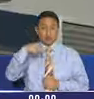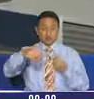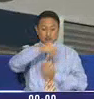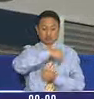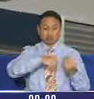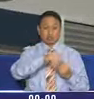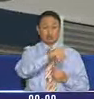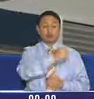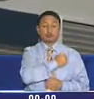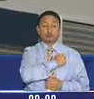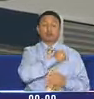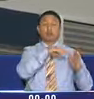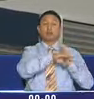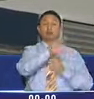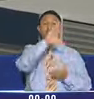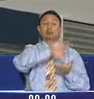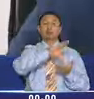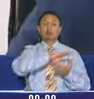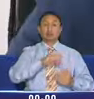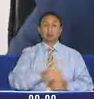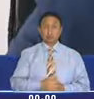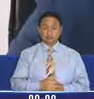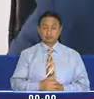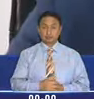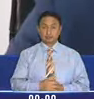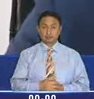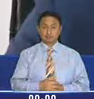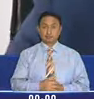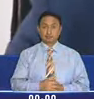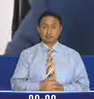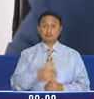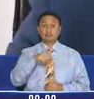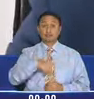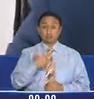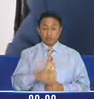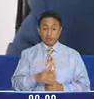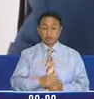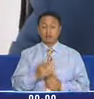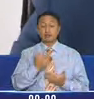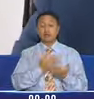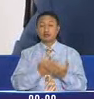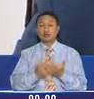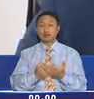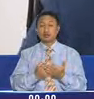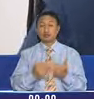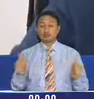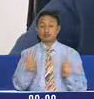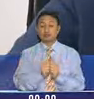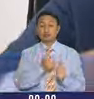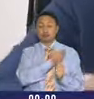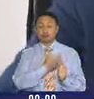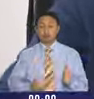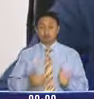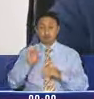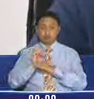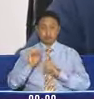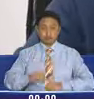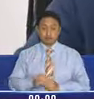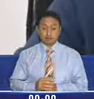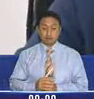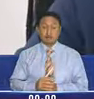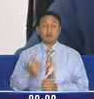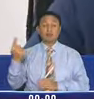porque pertenece al Banco Central del Ecuador. Se han llevado a cabo las mesas de trabajo con la Presidencia de la República. La